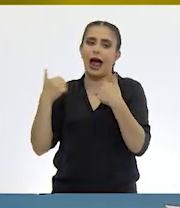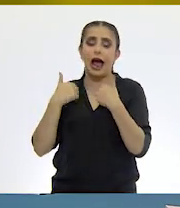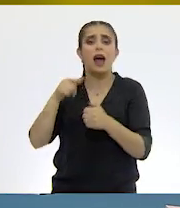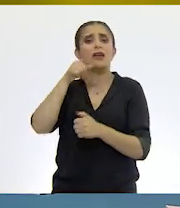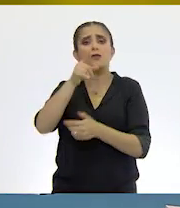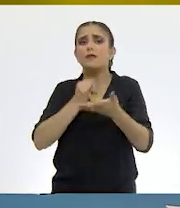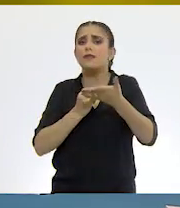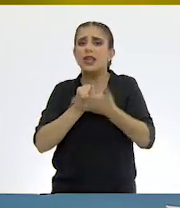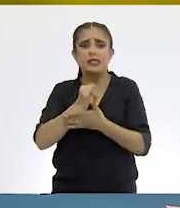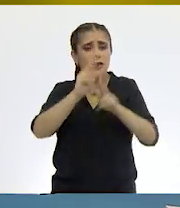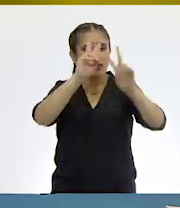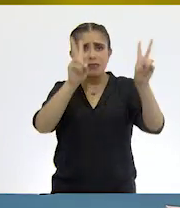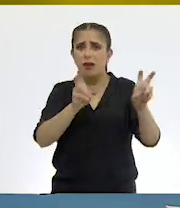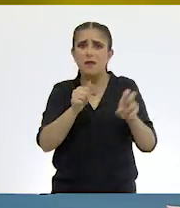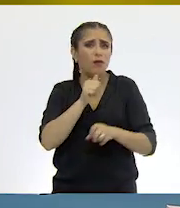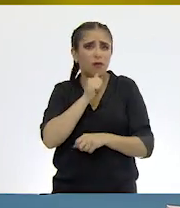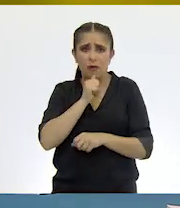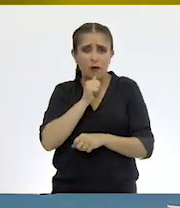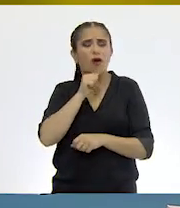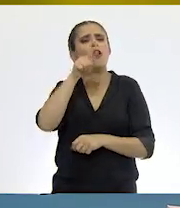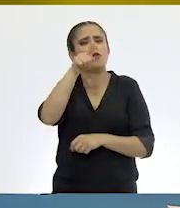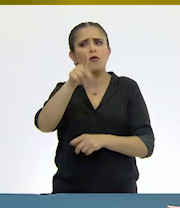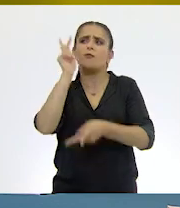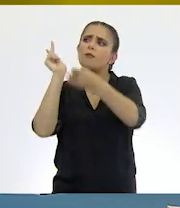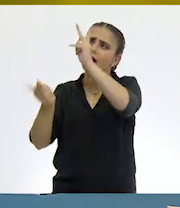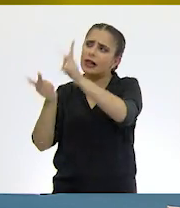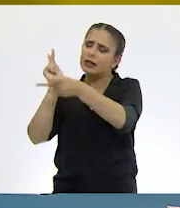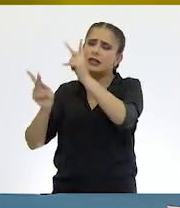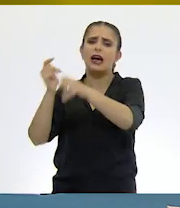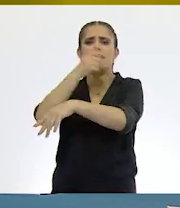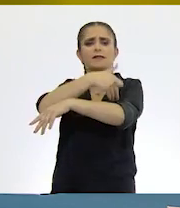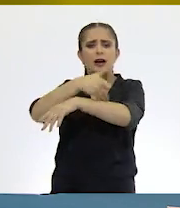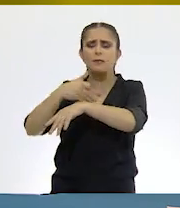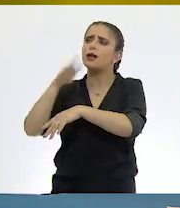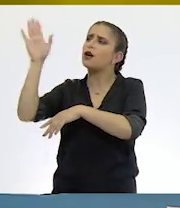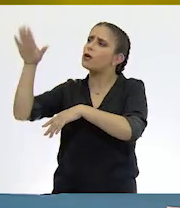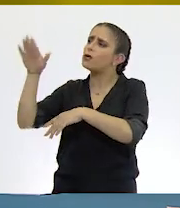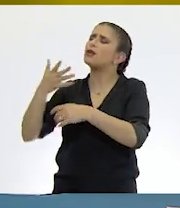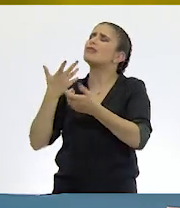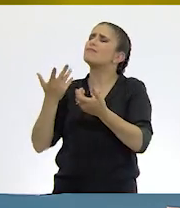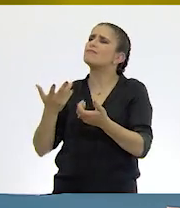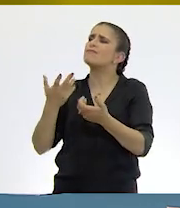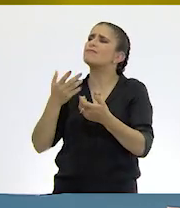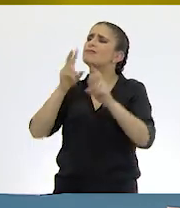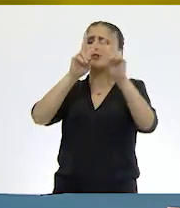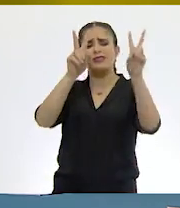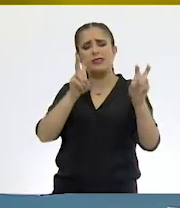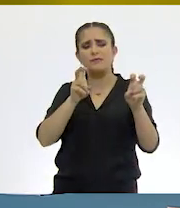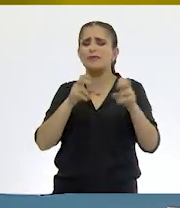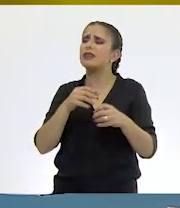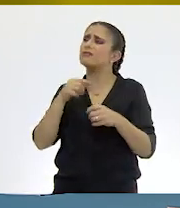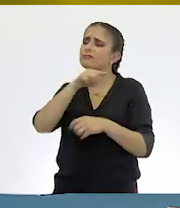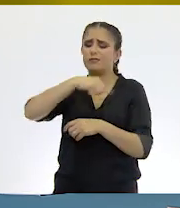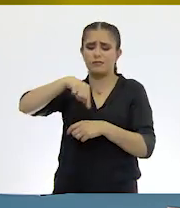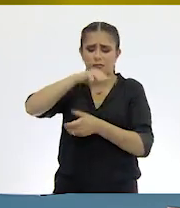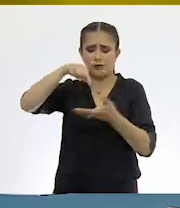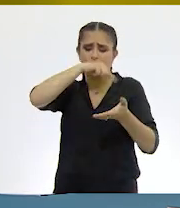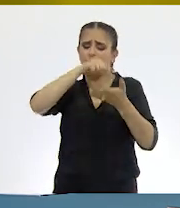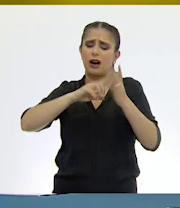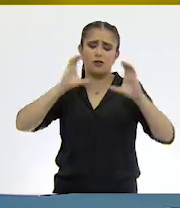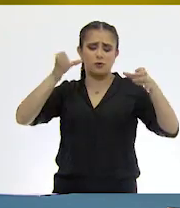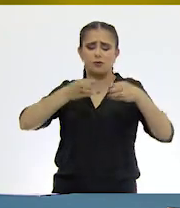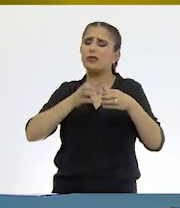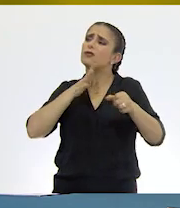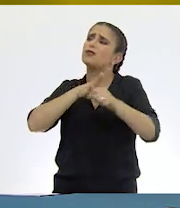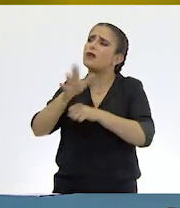pues que lo valores con tu familia, platica con ellos. La importancia de escribir sobre tu localidad. Nosotros sabemos